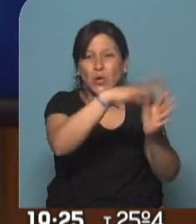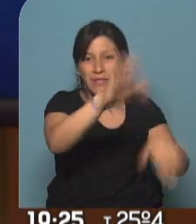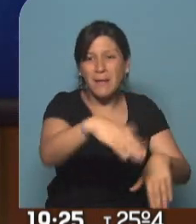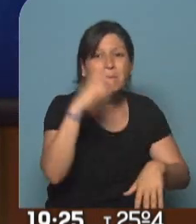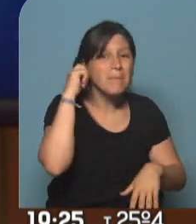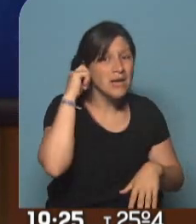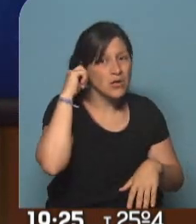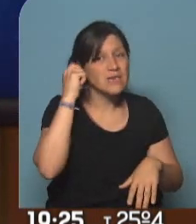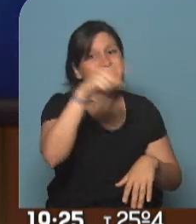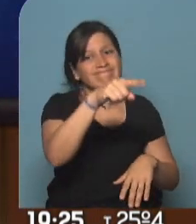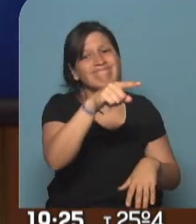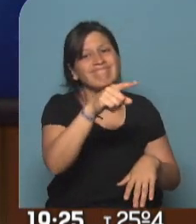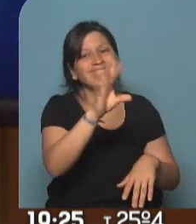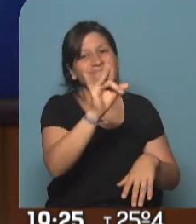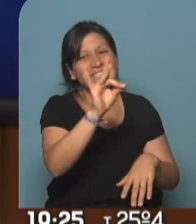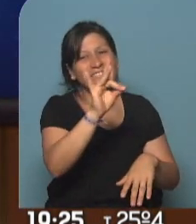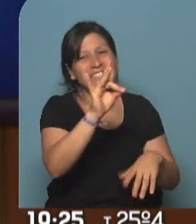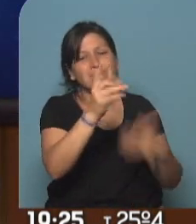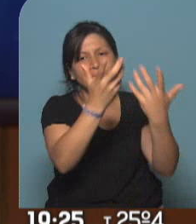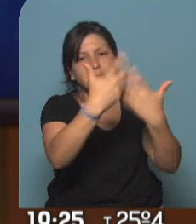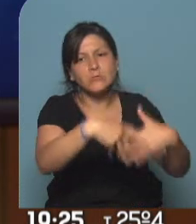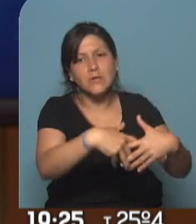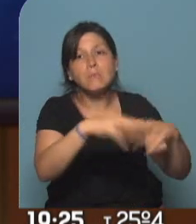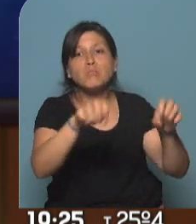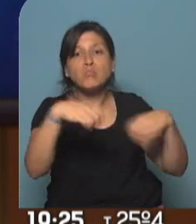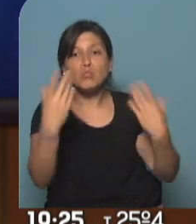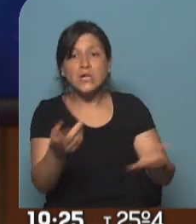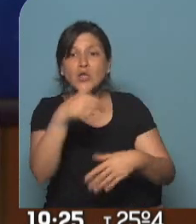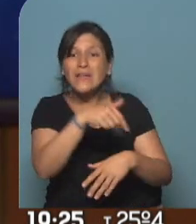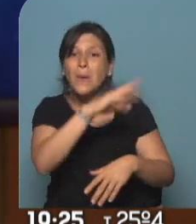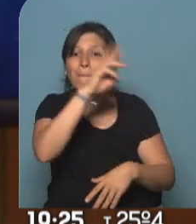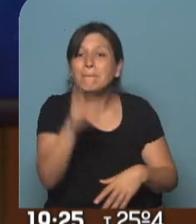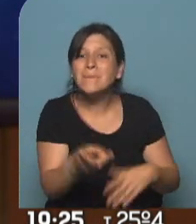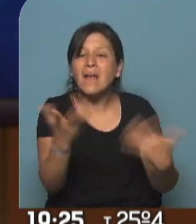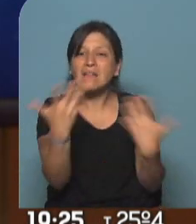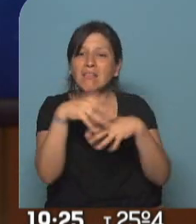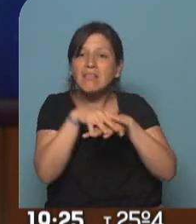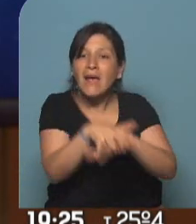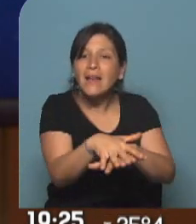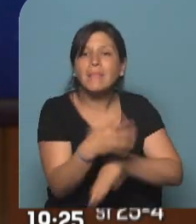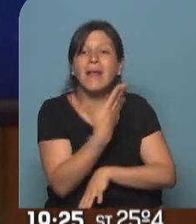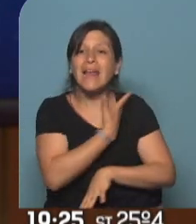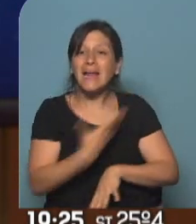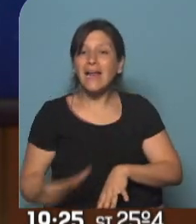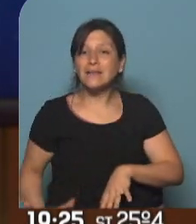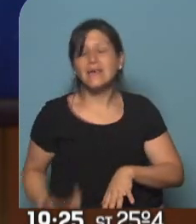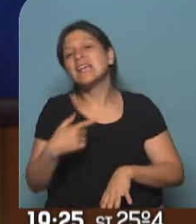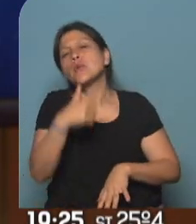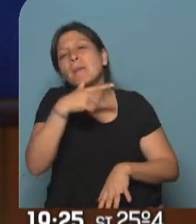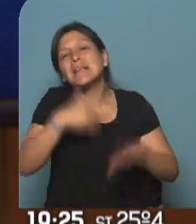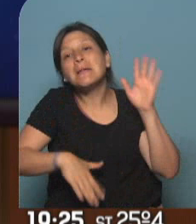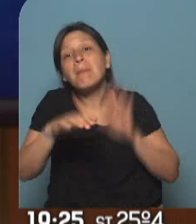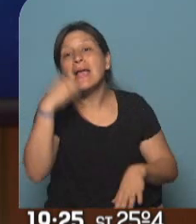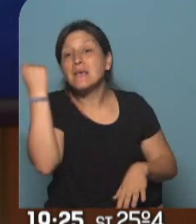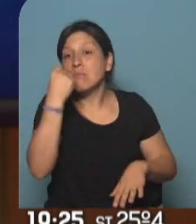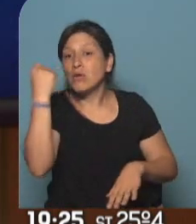de funcionamiento así que lo que se trata es de un plan integral para que el estado pueda que esto es lo más importante